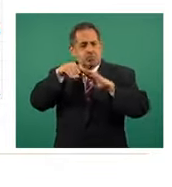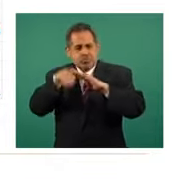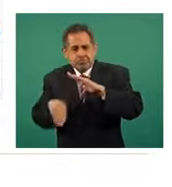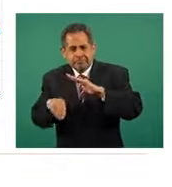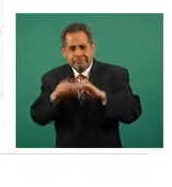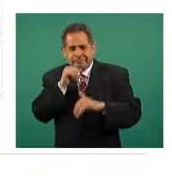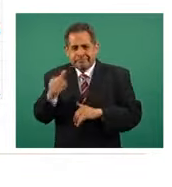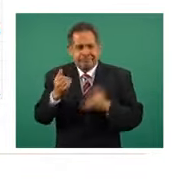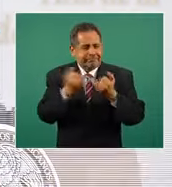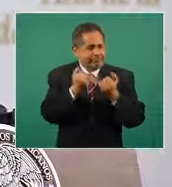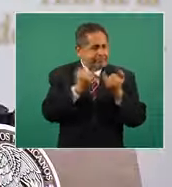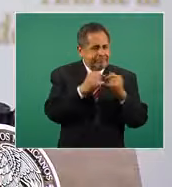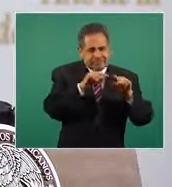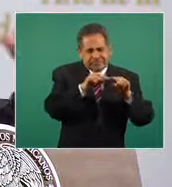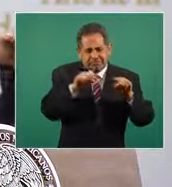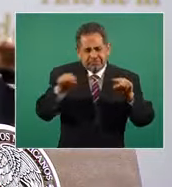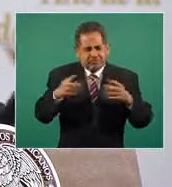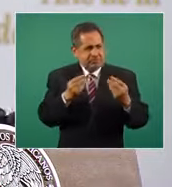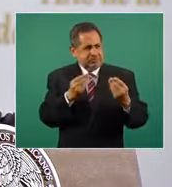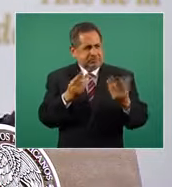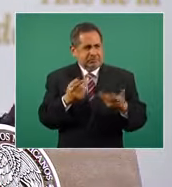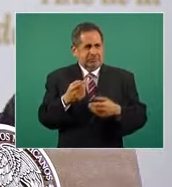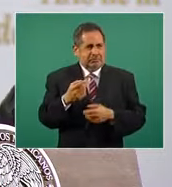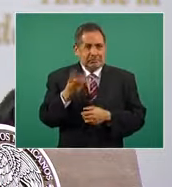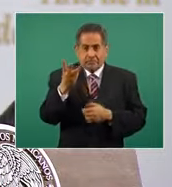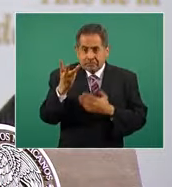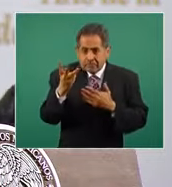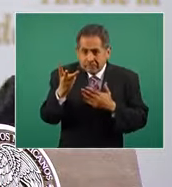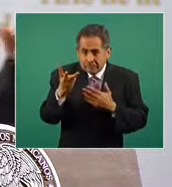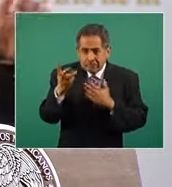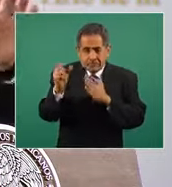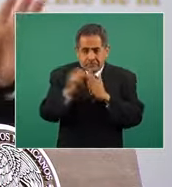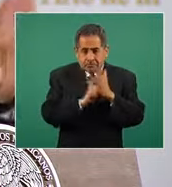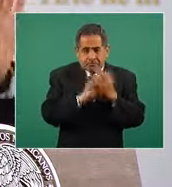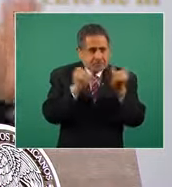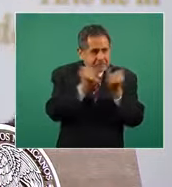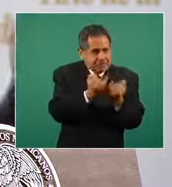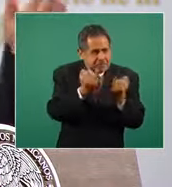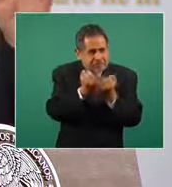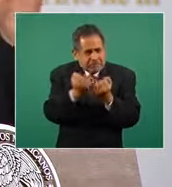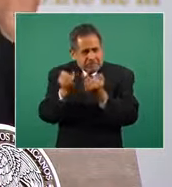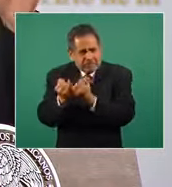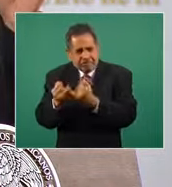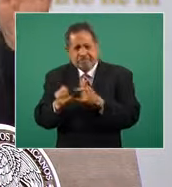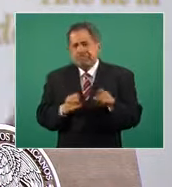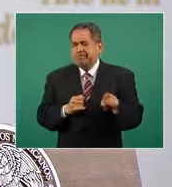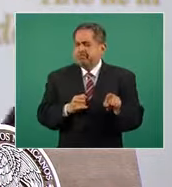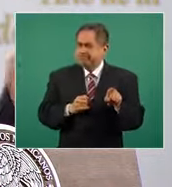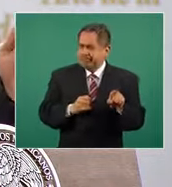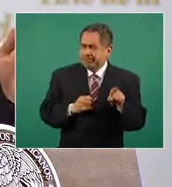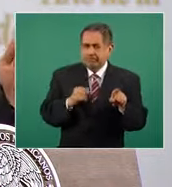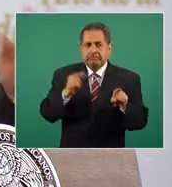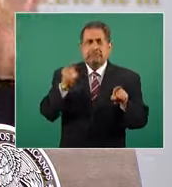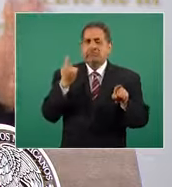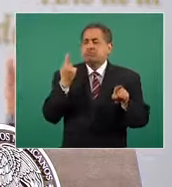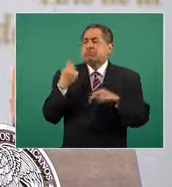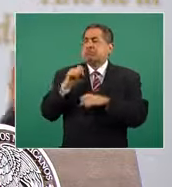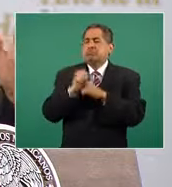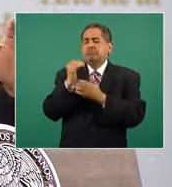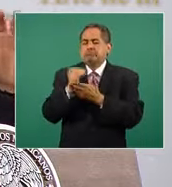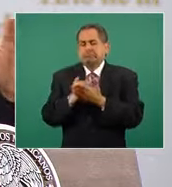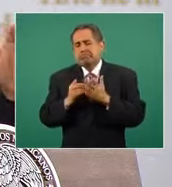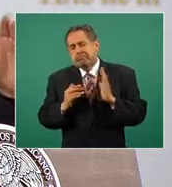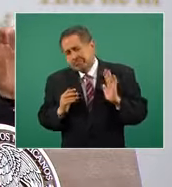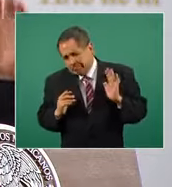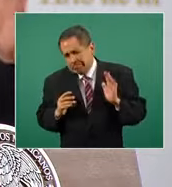abajo por muchas, muchas semanas, son casi 3 meses consecutivos. Entonces hay que tomar con reserva esta reducción de una semana,